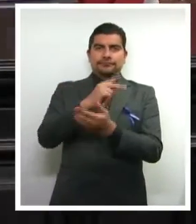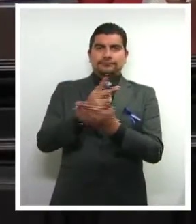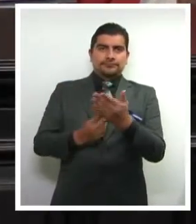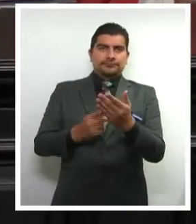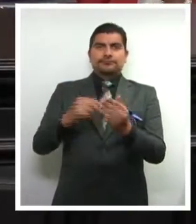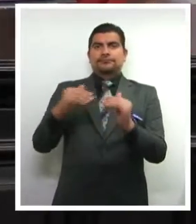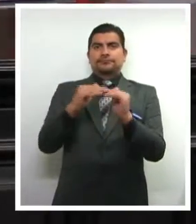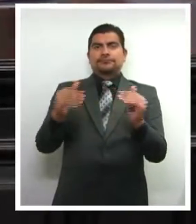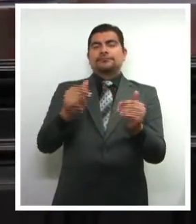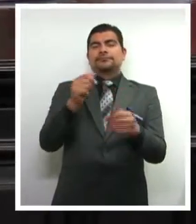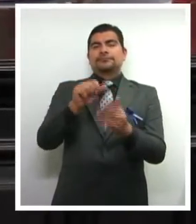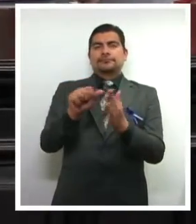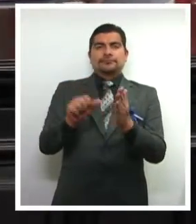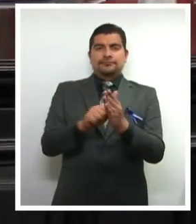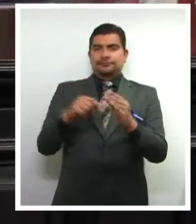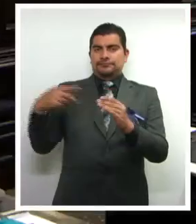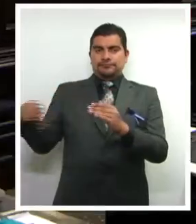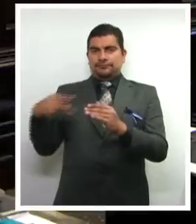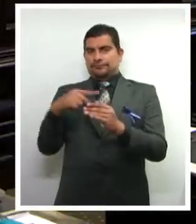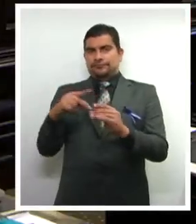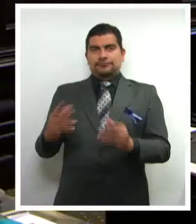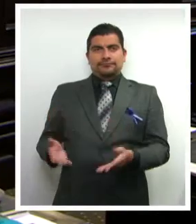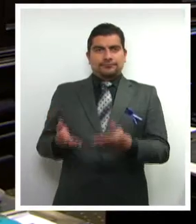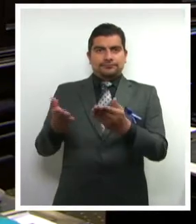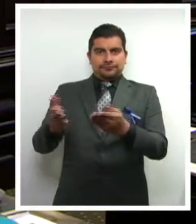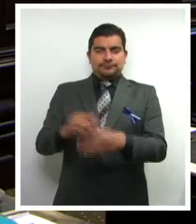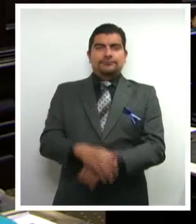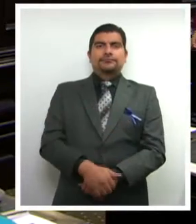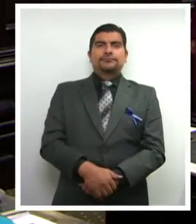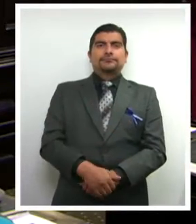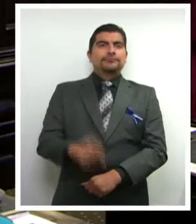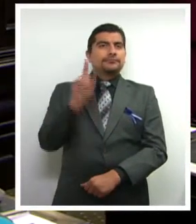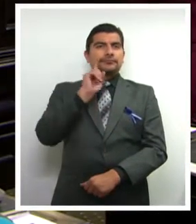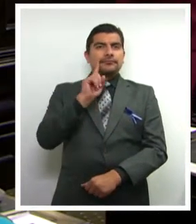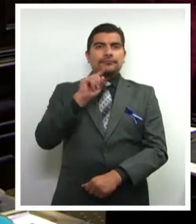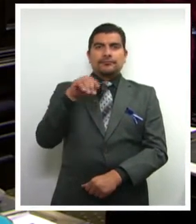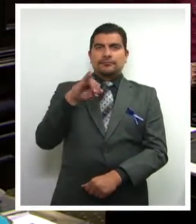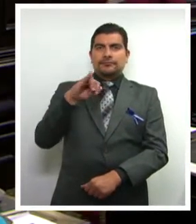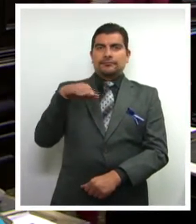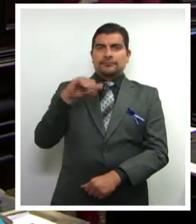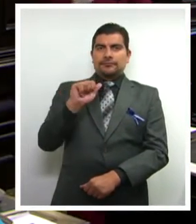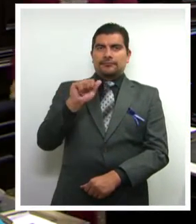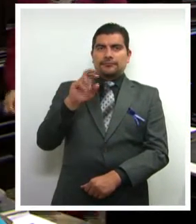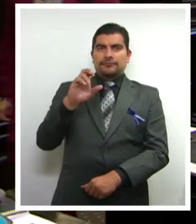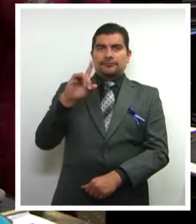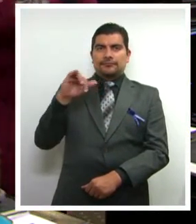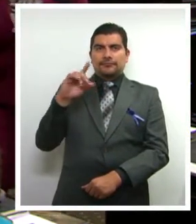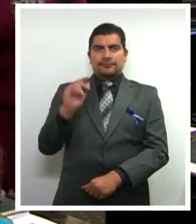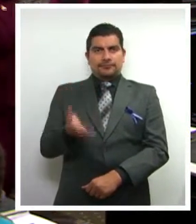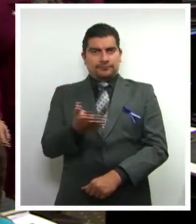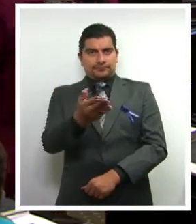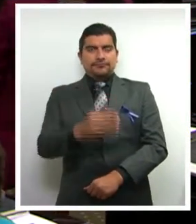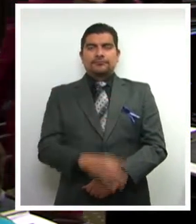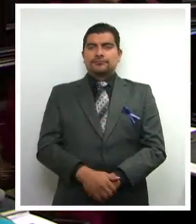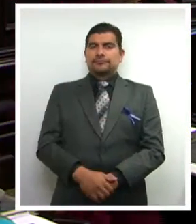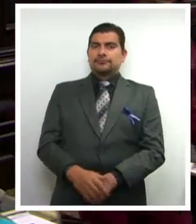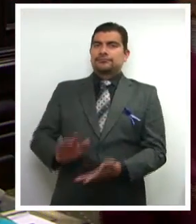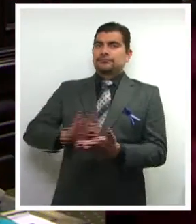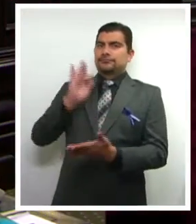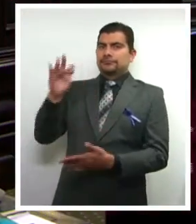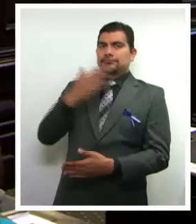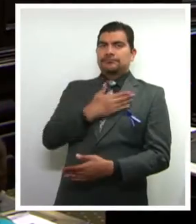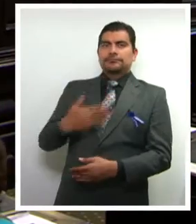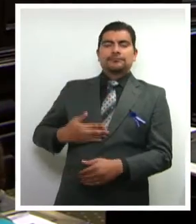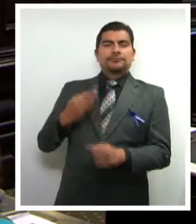los artículos correspondientes. Diputada Irma Heréndira. Sí, muchas gracias, presidente.